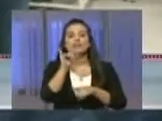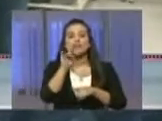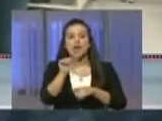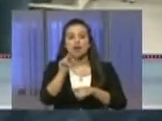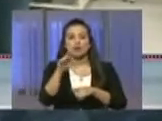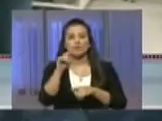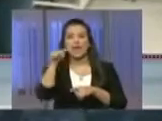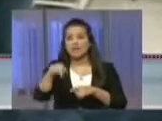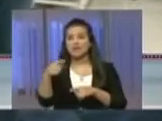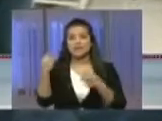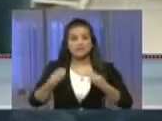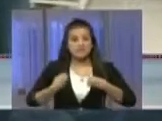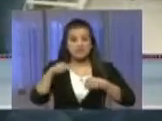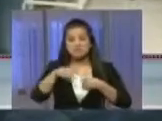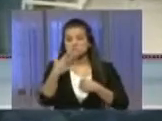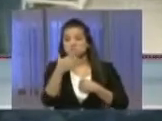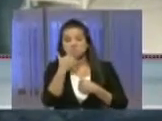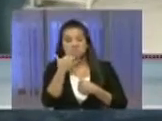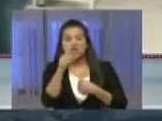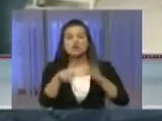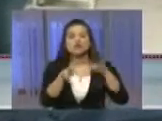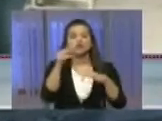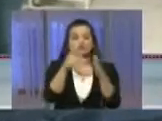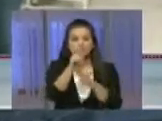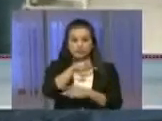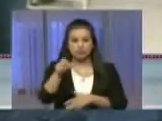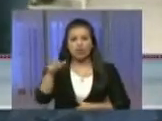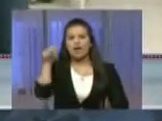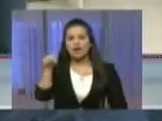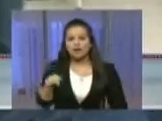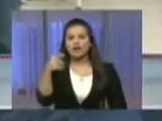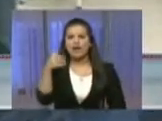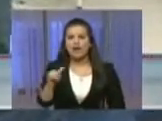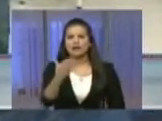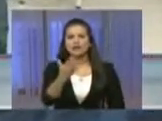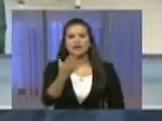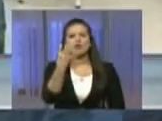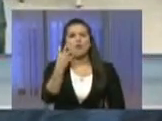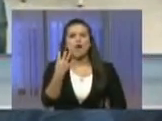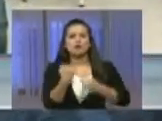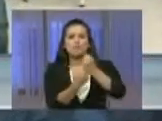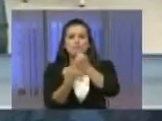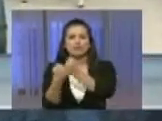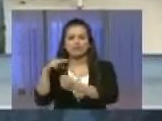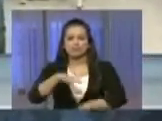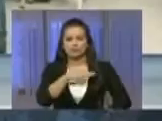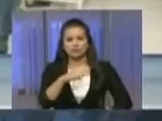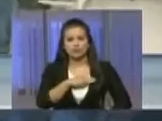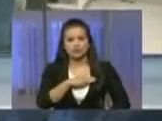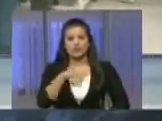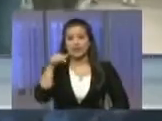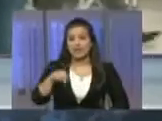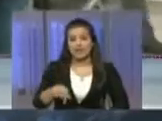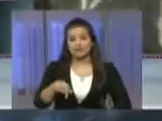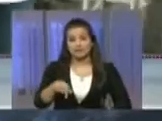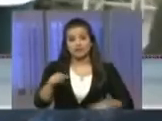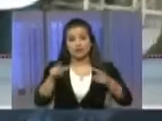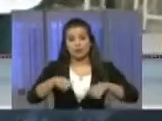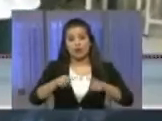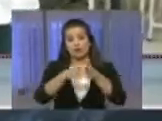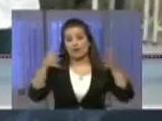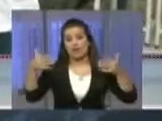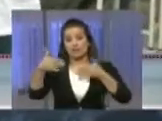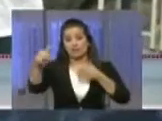de 12000 personas este tiene más de cuatro este tiene cuatro cuatro bases de misiones este es uno de los dos grandes corredores de anaco